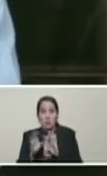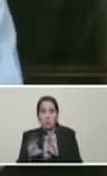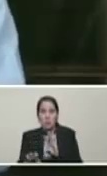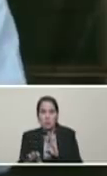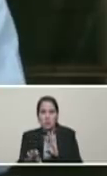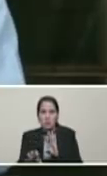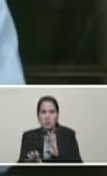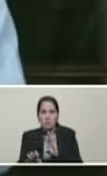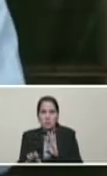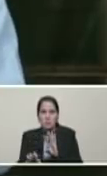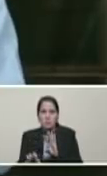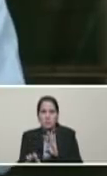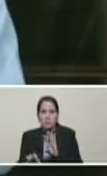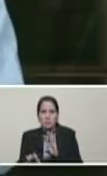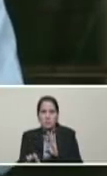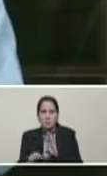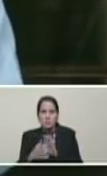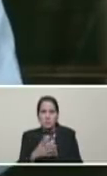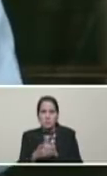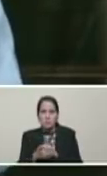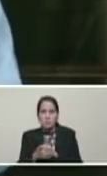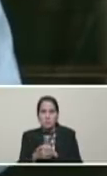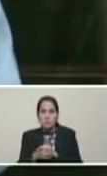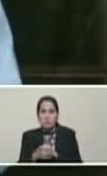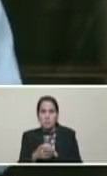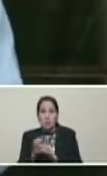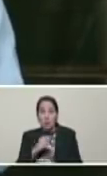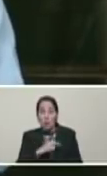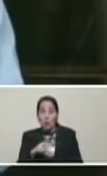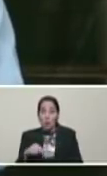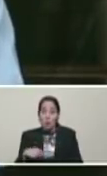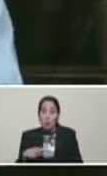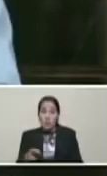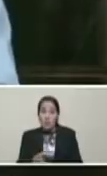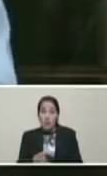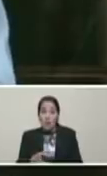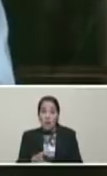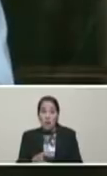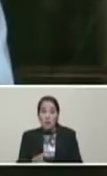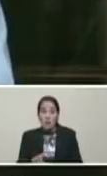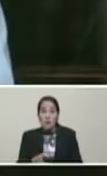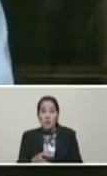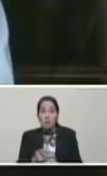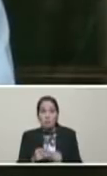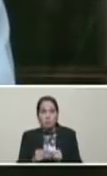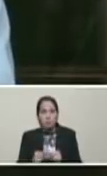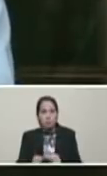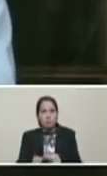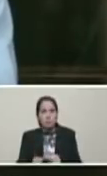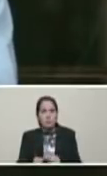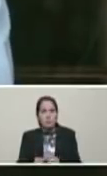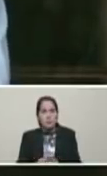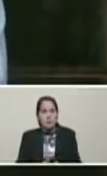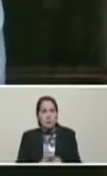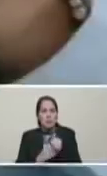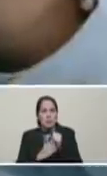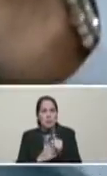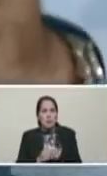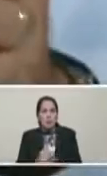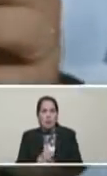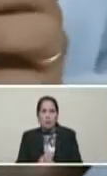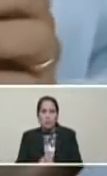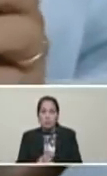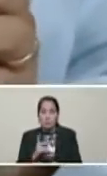que está nuestra guía nuestra guía integral plan hecho con la participación